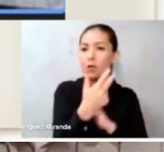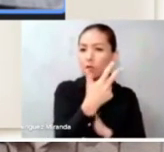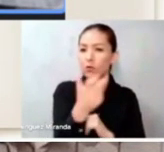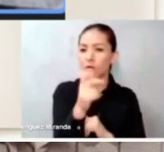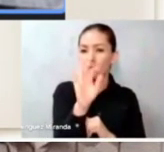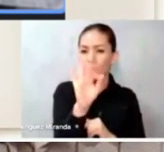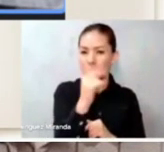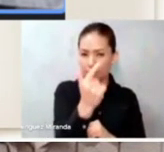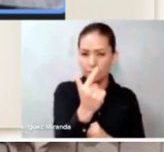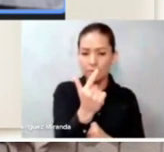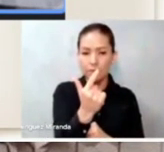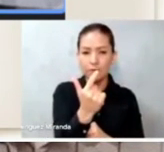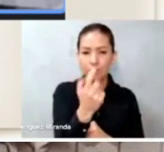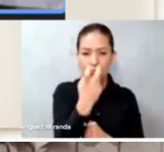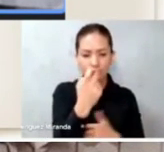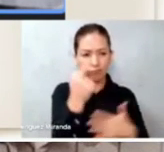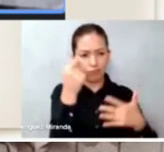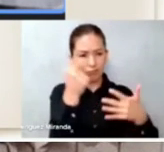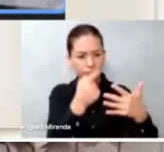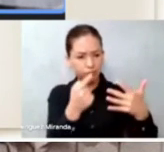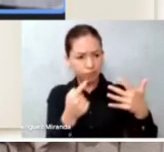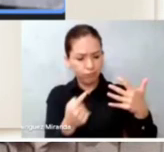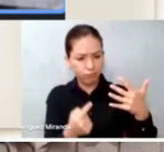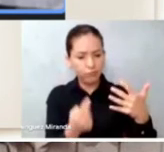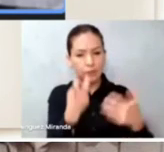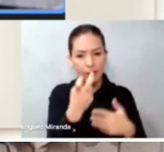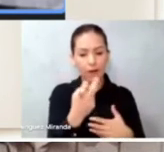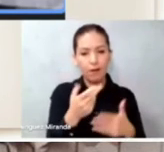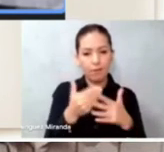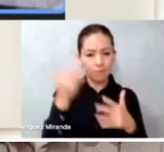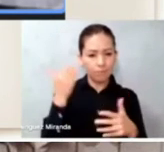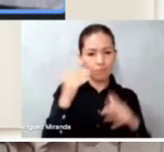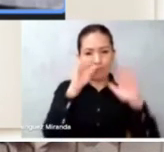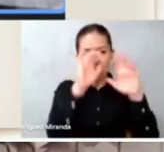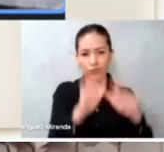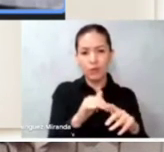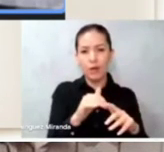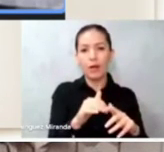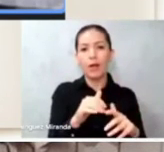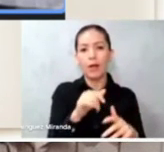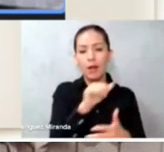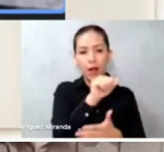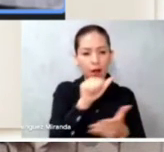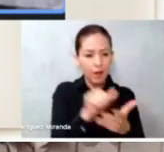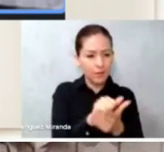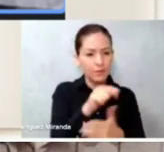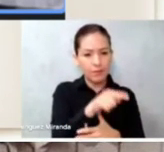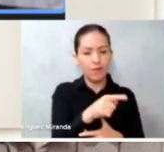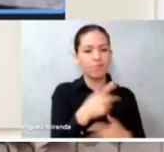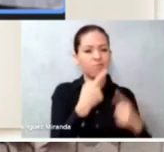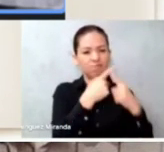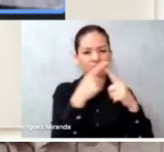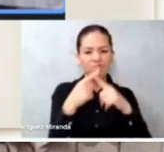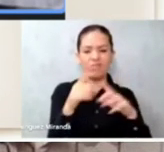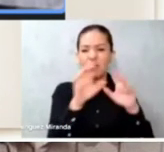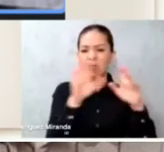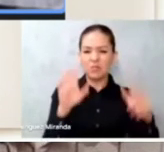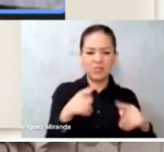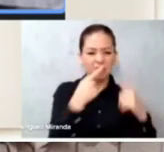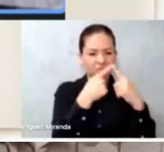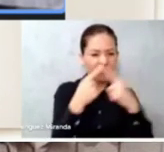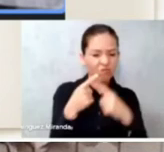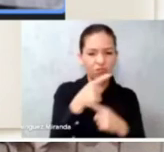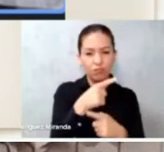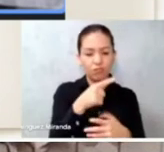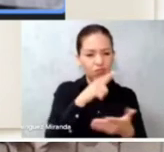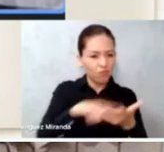1,847 cargos, tanto en las actas de escrutinio y cómputo, actas de jornada, constancias de clausura,